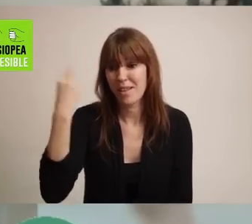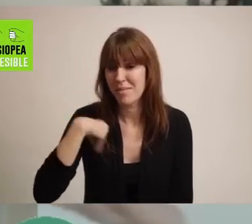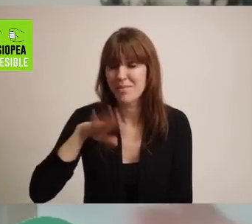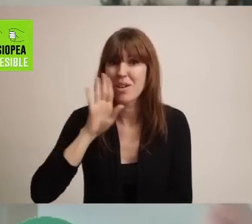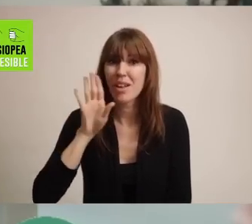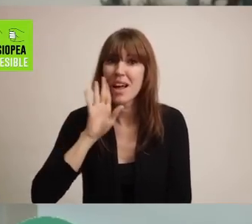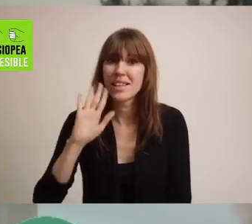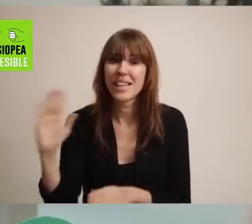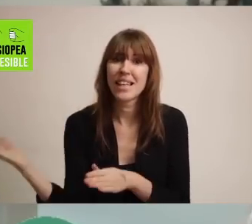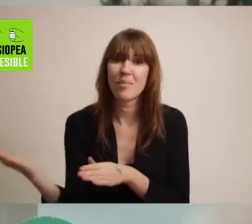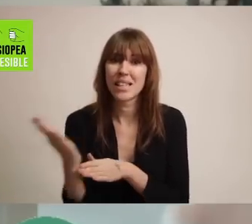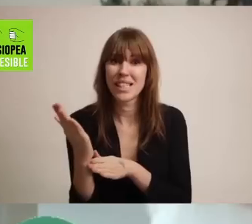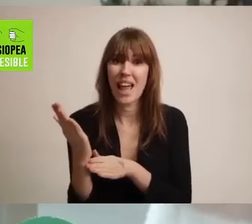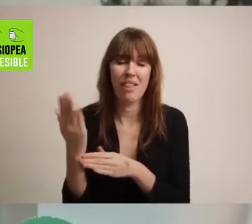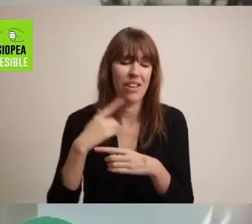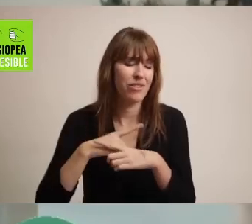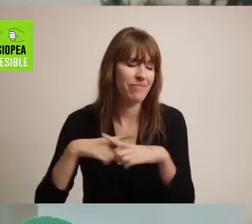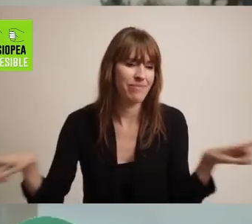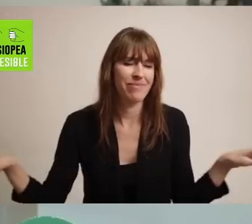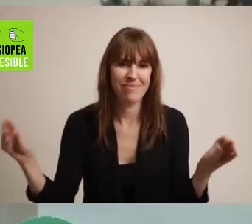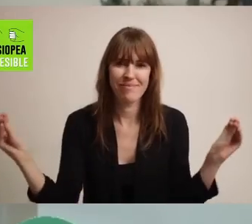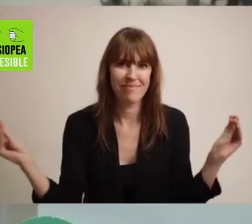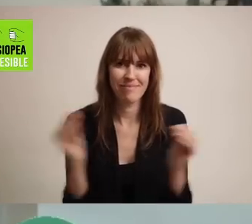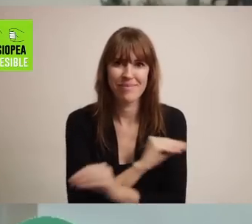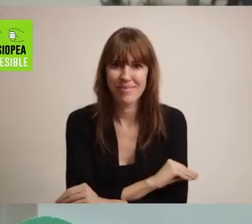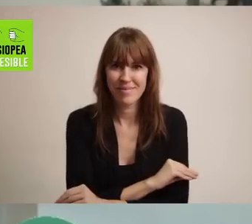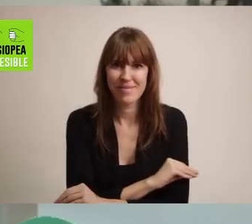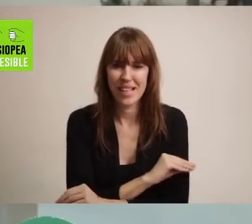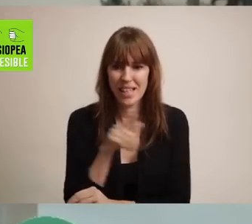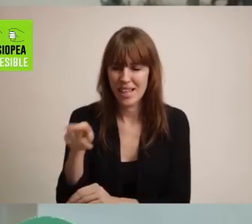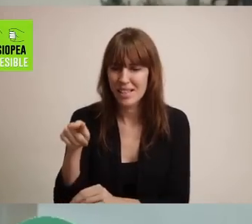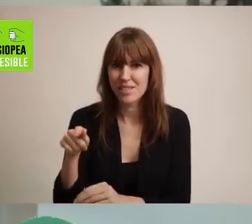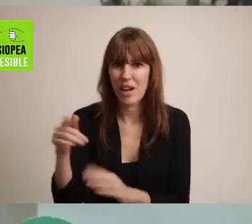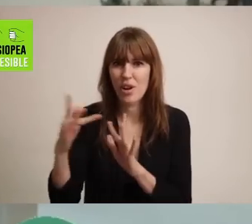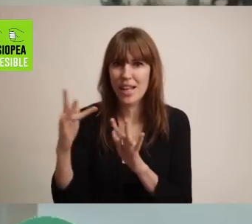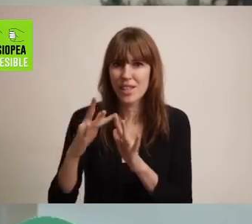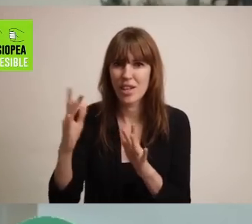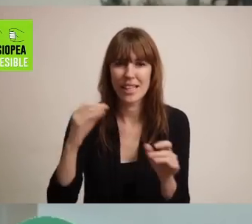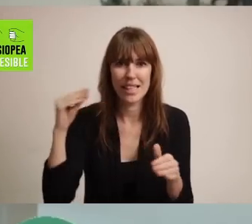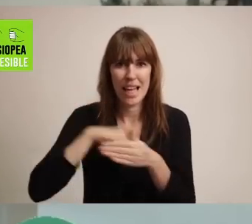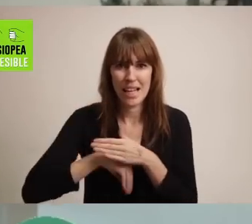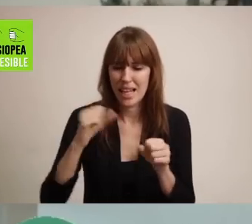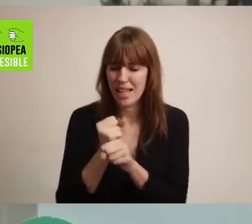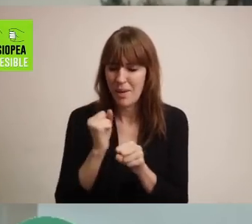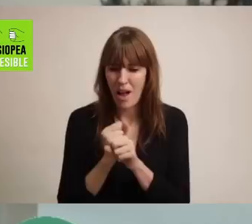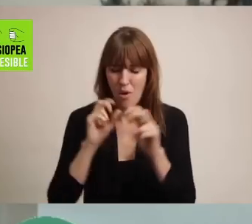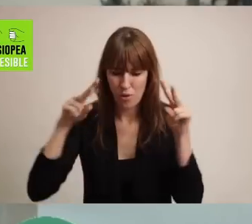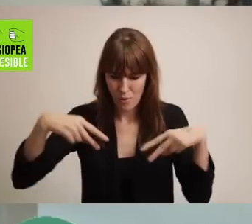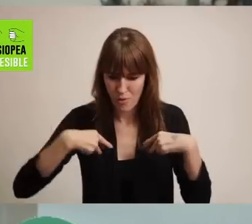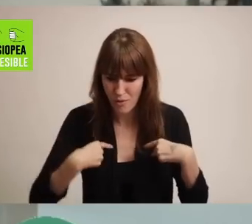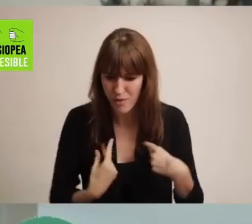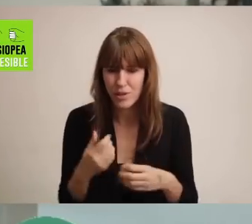que representa toda esta línea realmente de conexión interna, de trabajo interno, de superación personal,